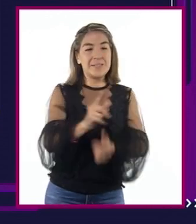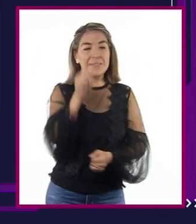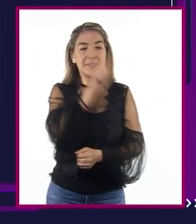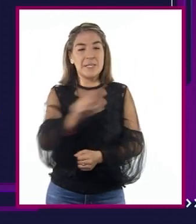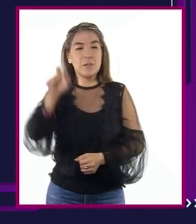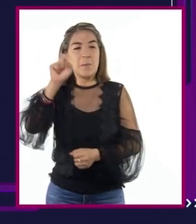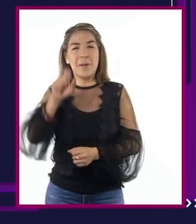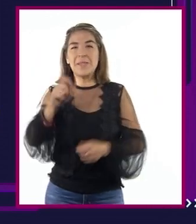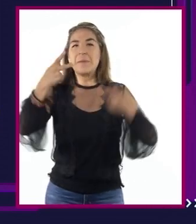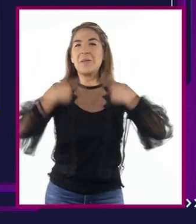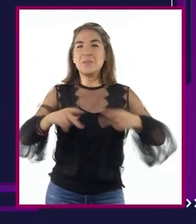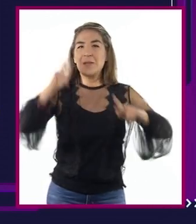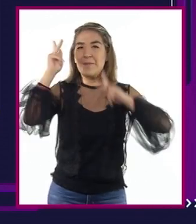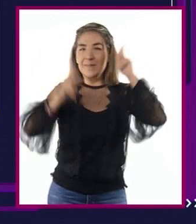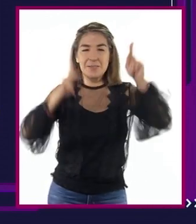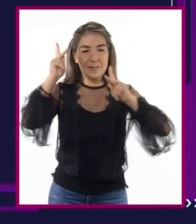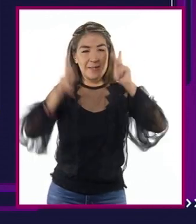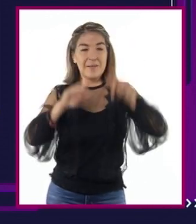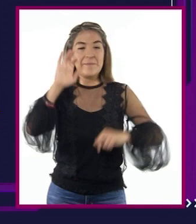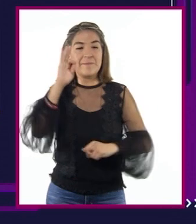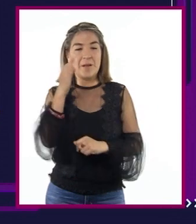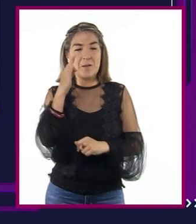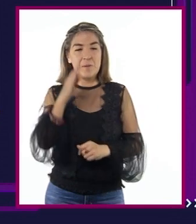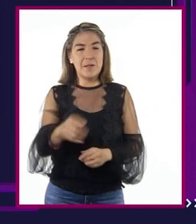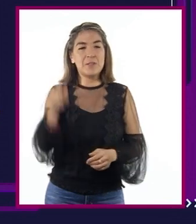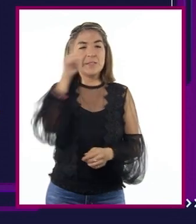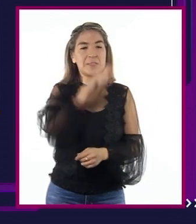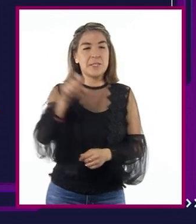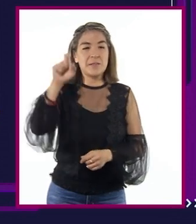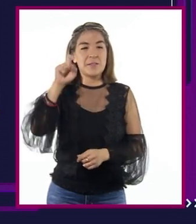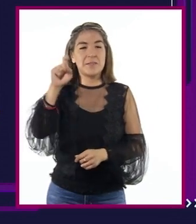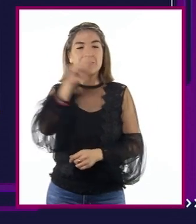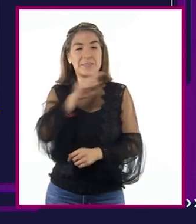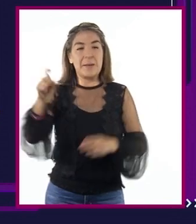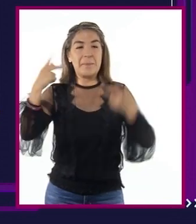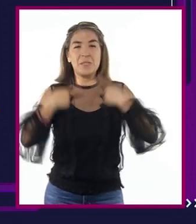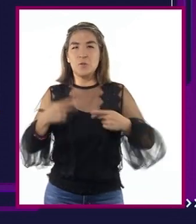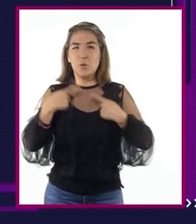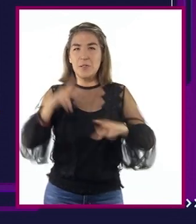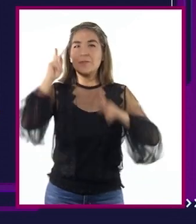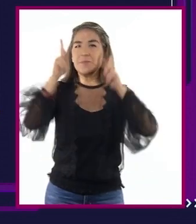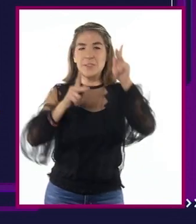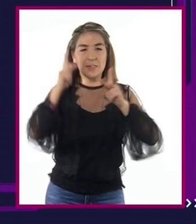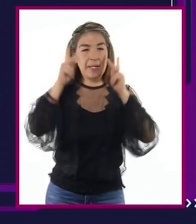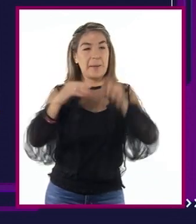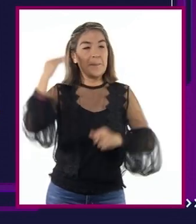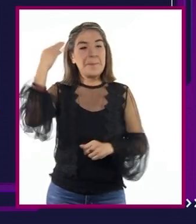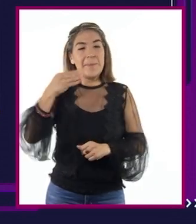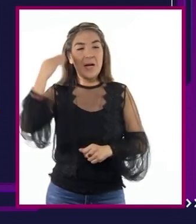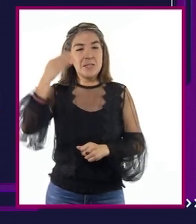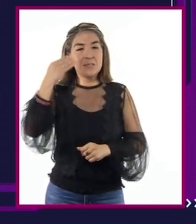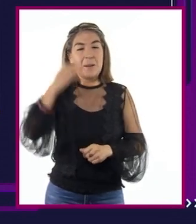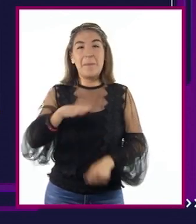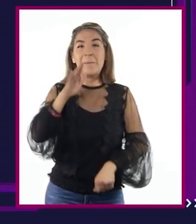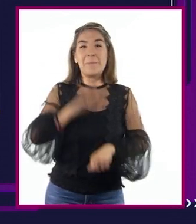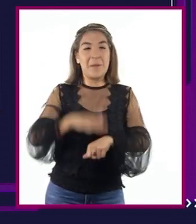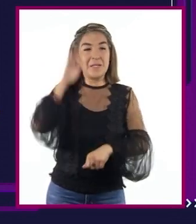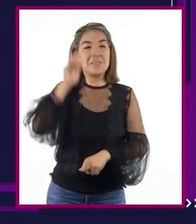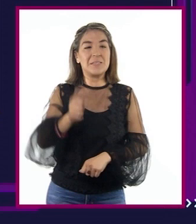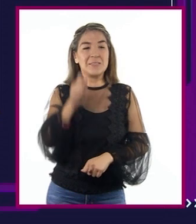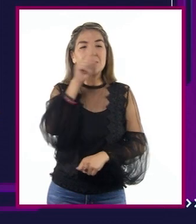120 visitantes. En febrero asistieron 100 visitantes. En marzo la afluencia fue